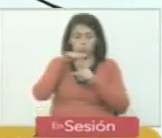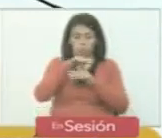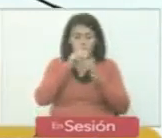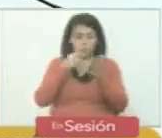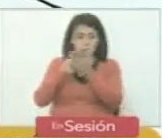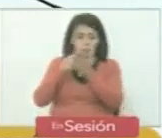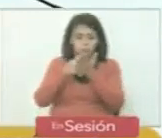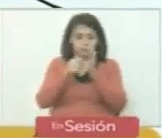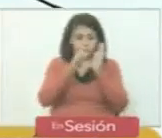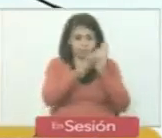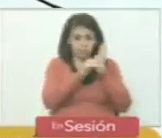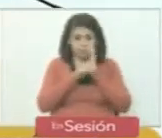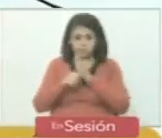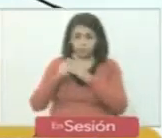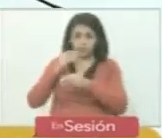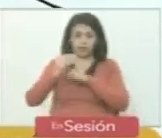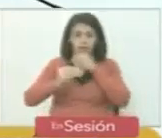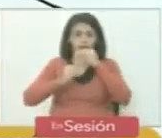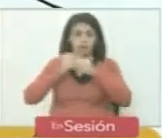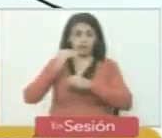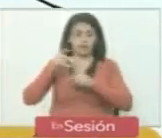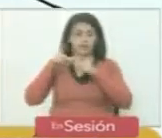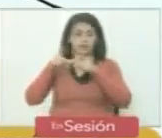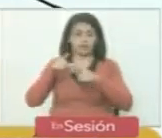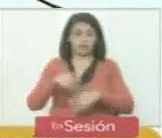Lo que hace